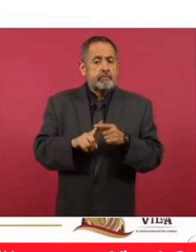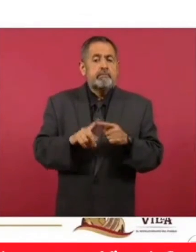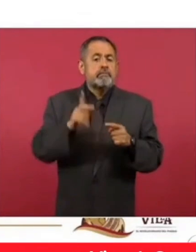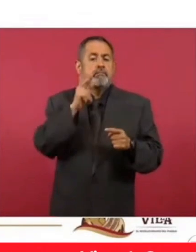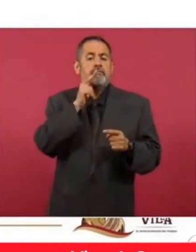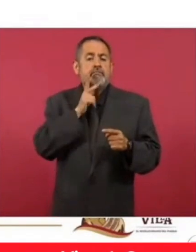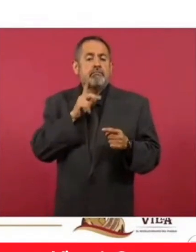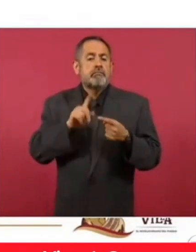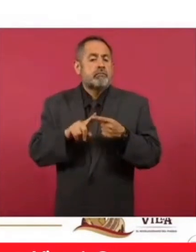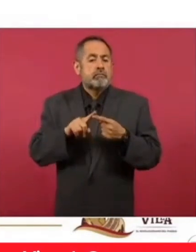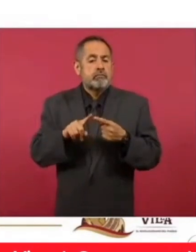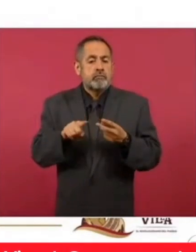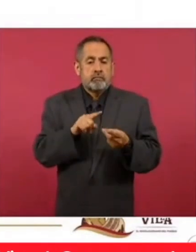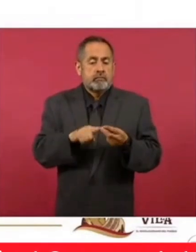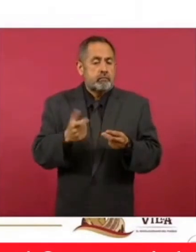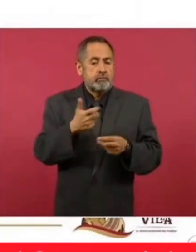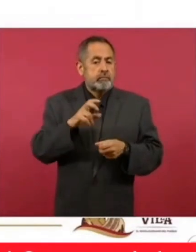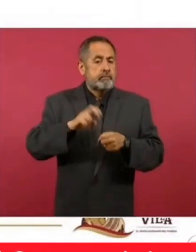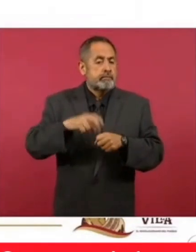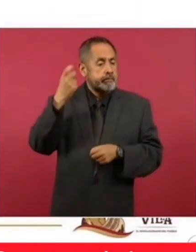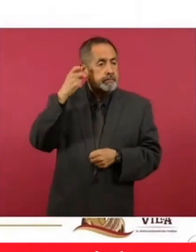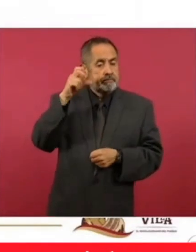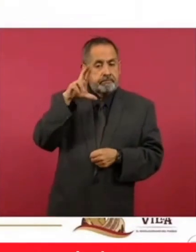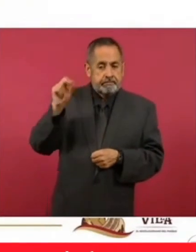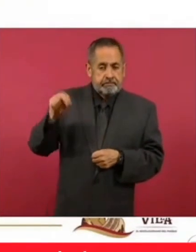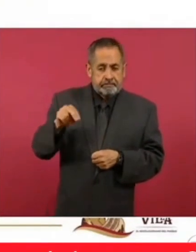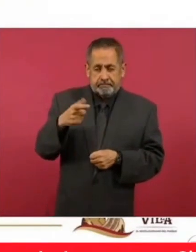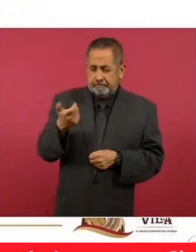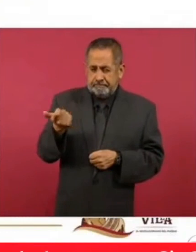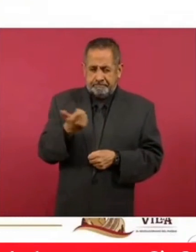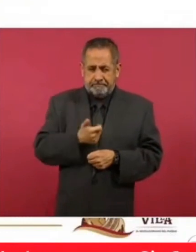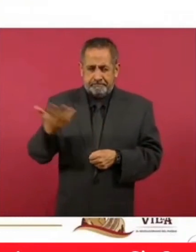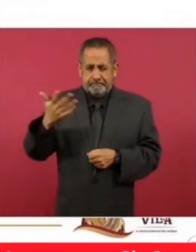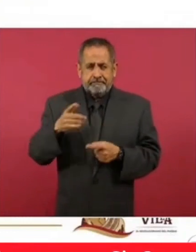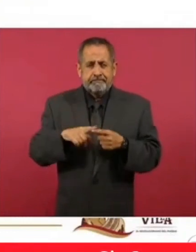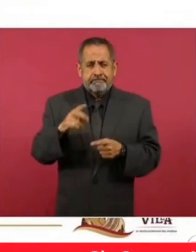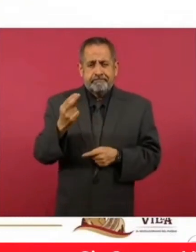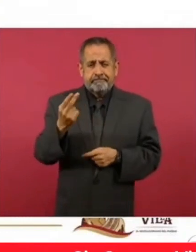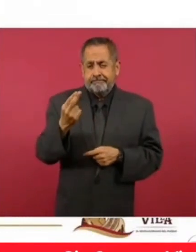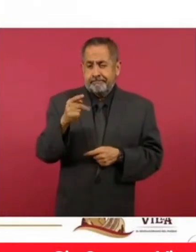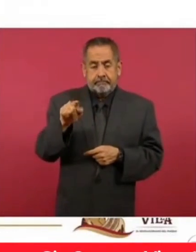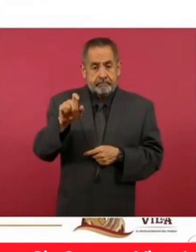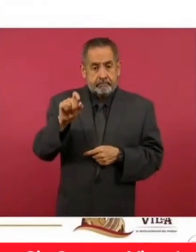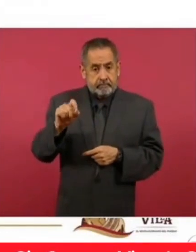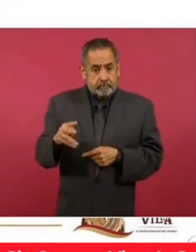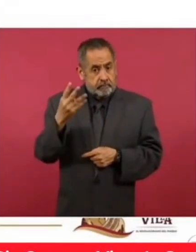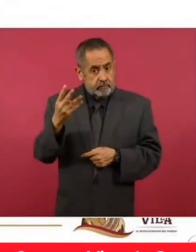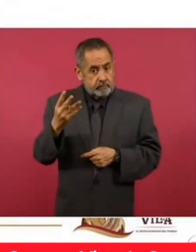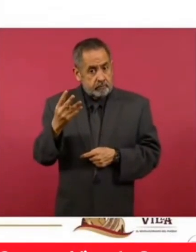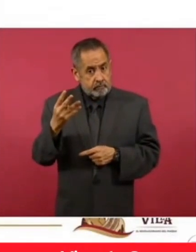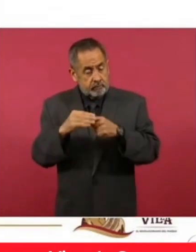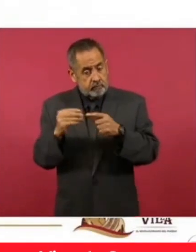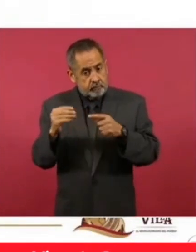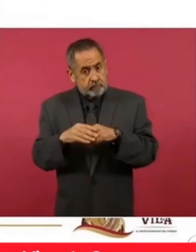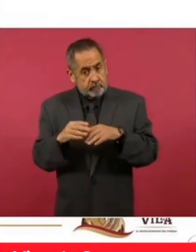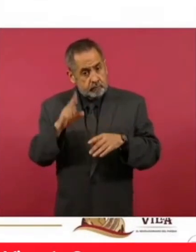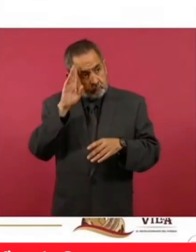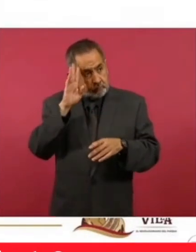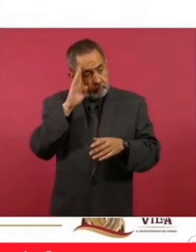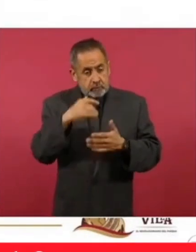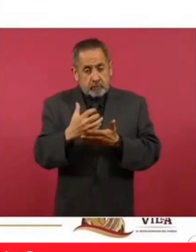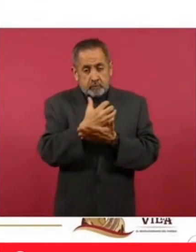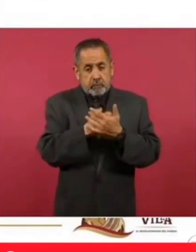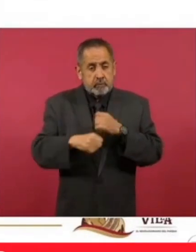Pemex, en Cozumel, Quintana Roo, un precio al público de 25 pesos con 24 centavos, un margen